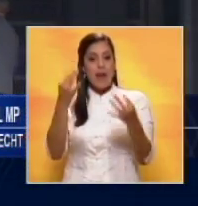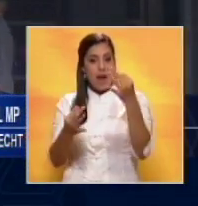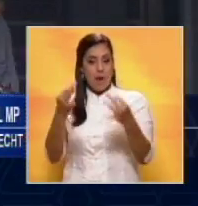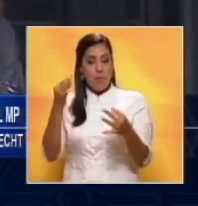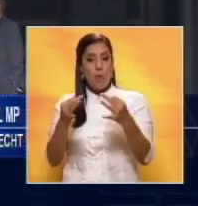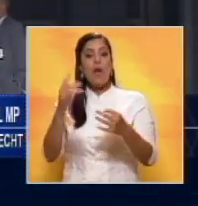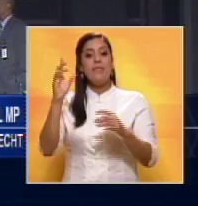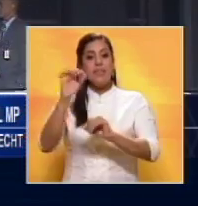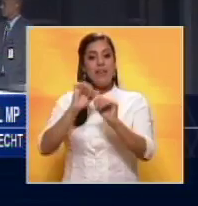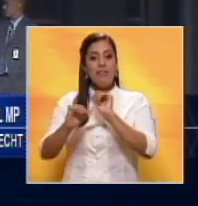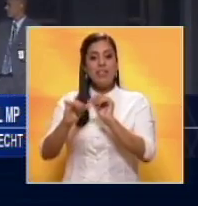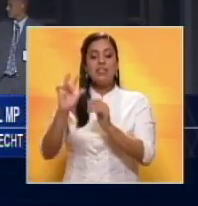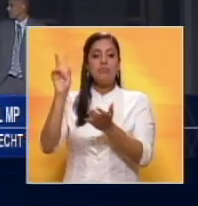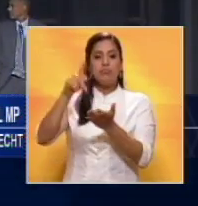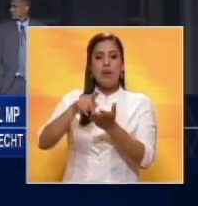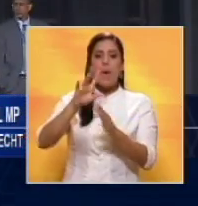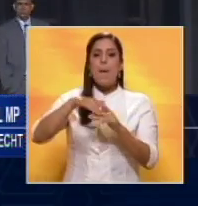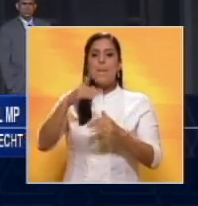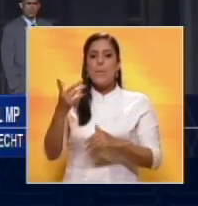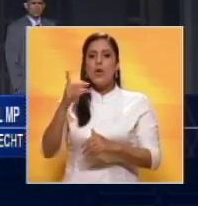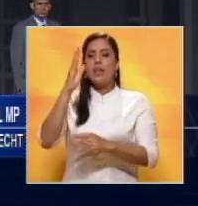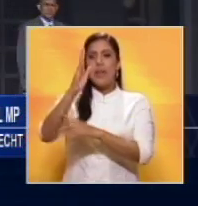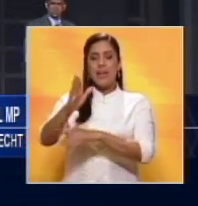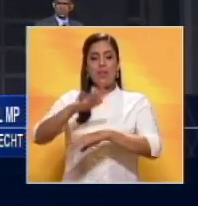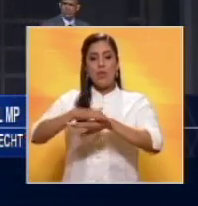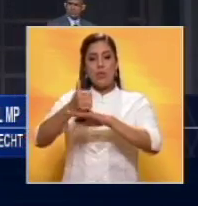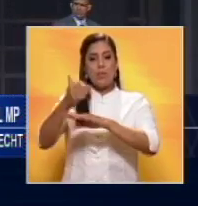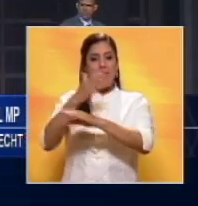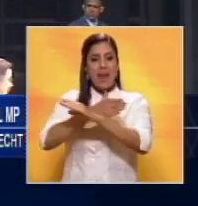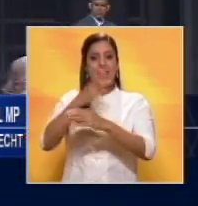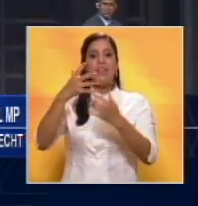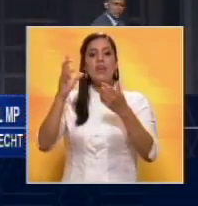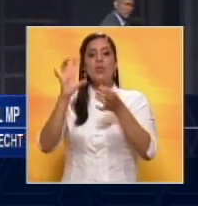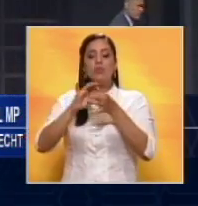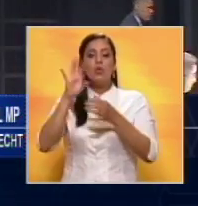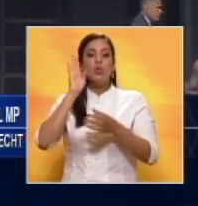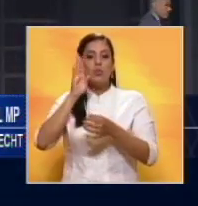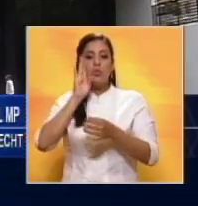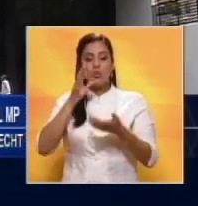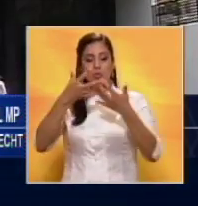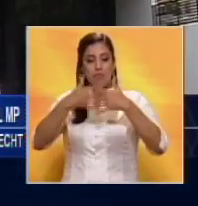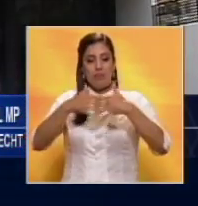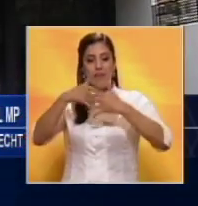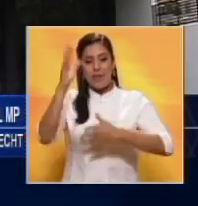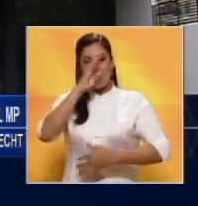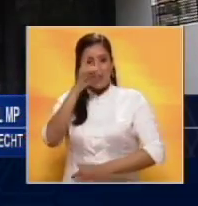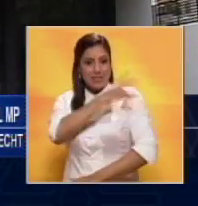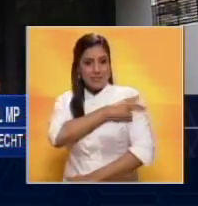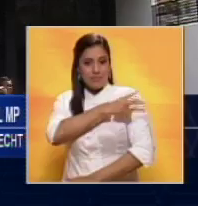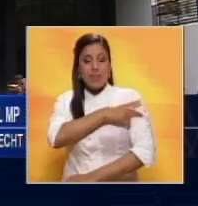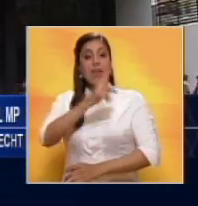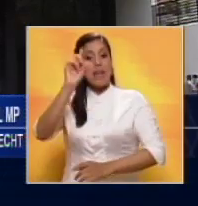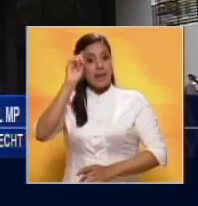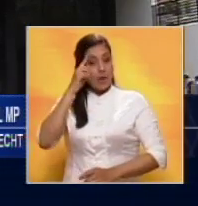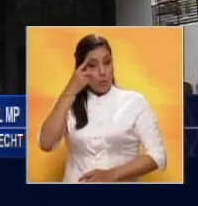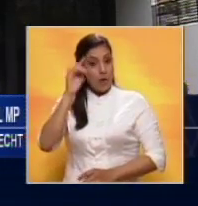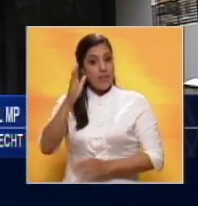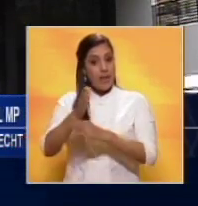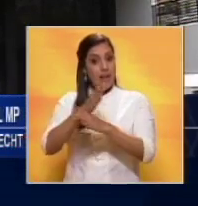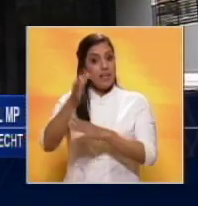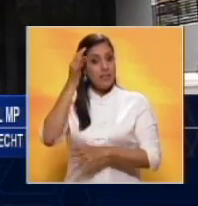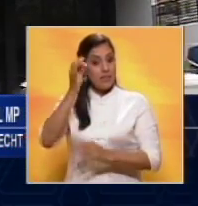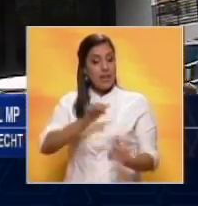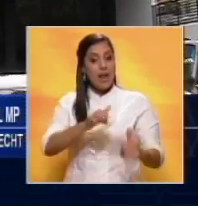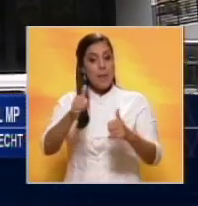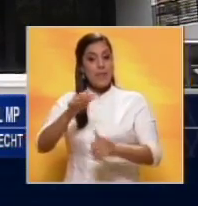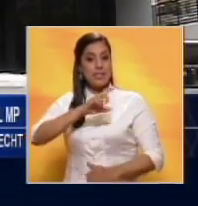abogados defensores, a objeto de que les sean imputados los delitos sancionados en la ley contra la corrupción. Recordemos que la Fiscalía comenzó